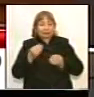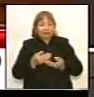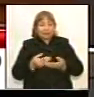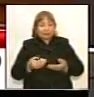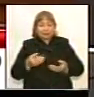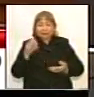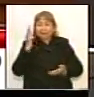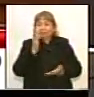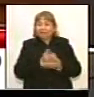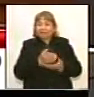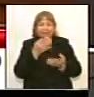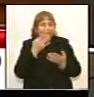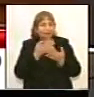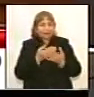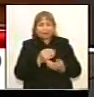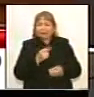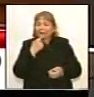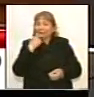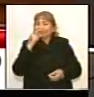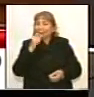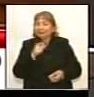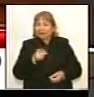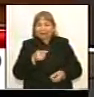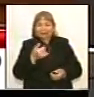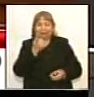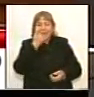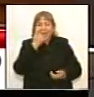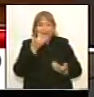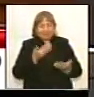tipo penal. Ese es lo que va a pasar.